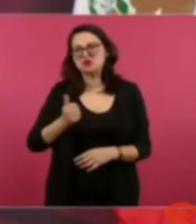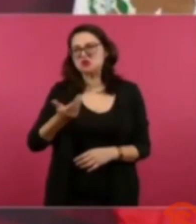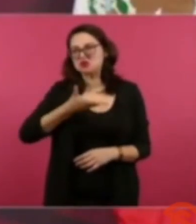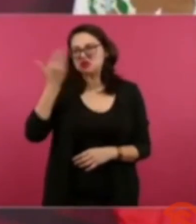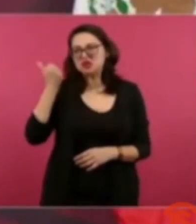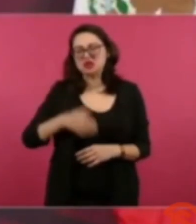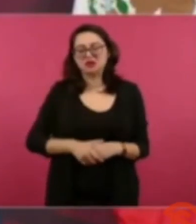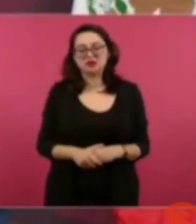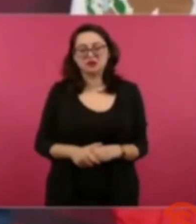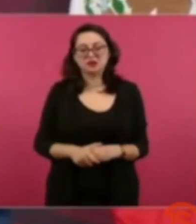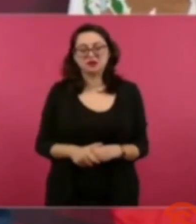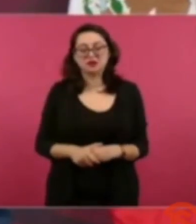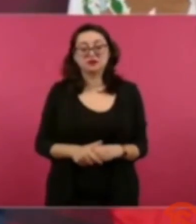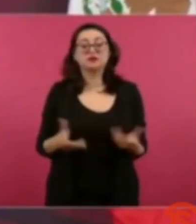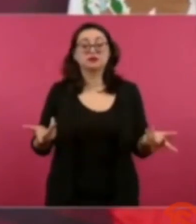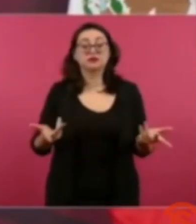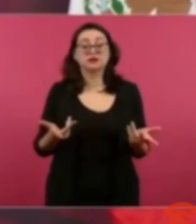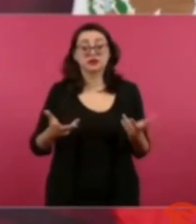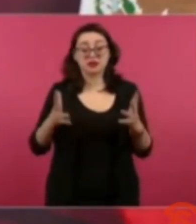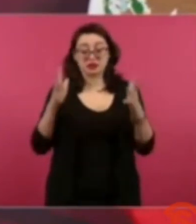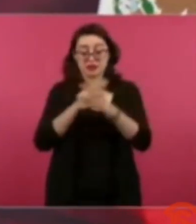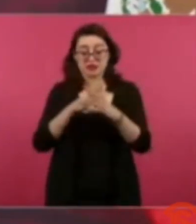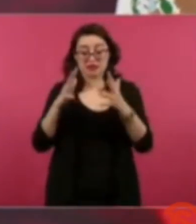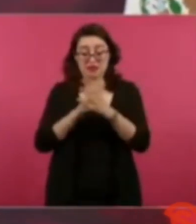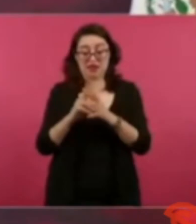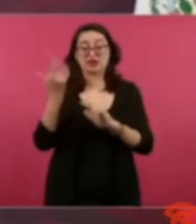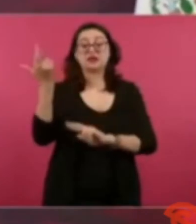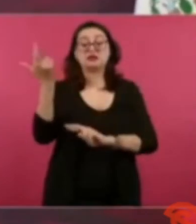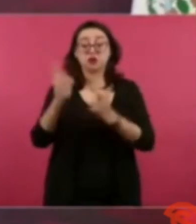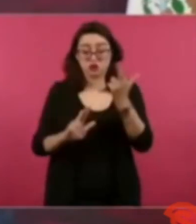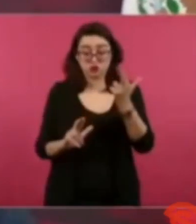Es hasta que triunfa la revolución, Madero